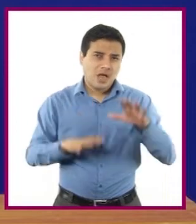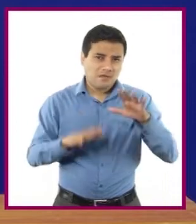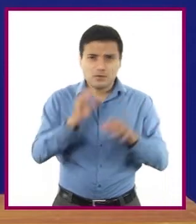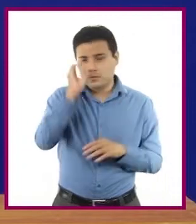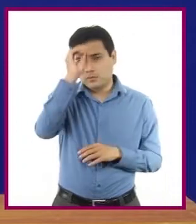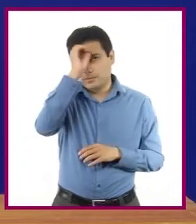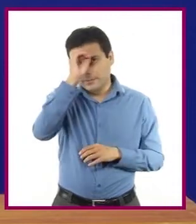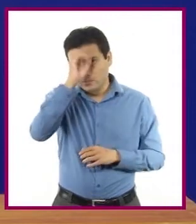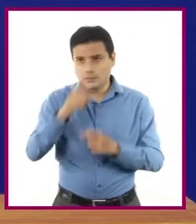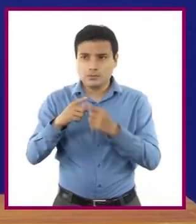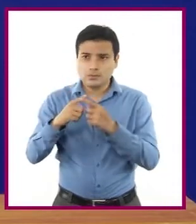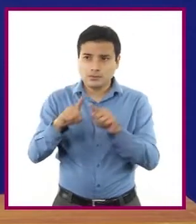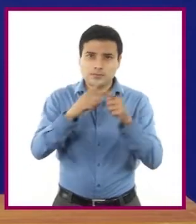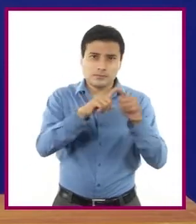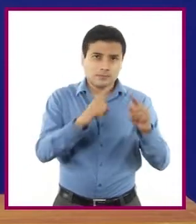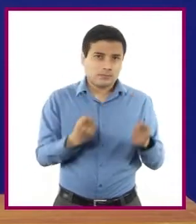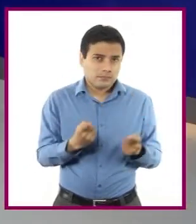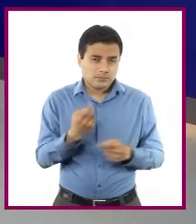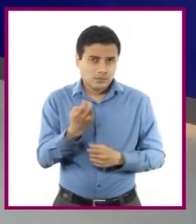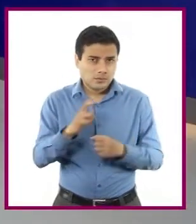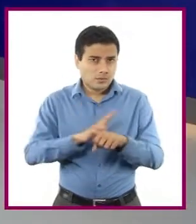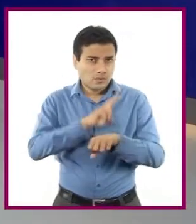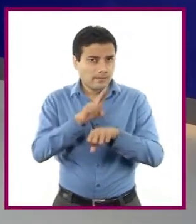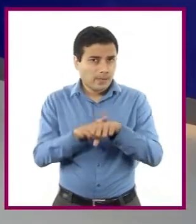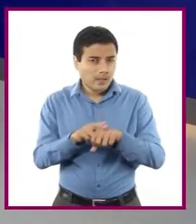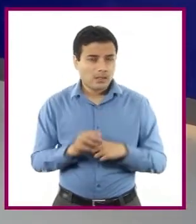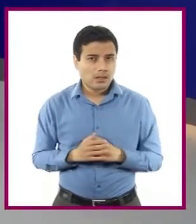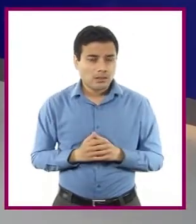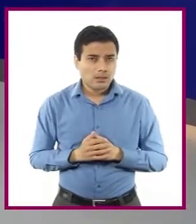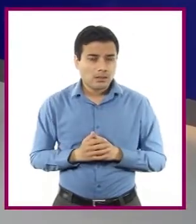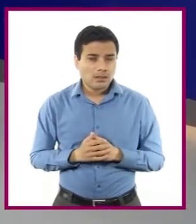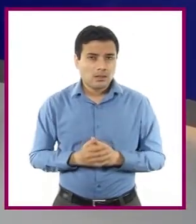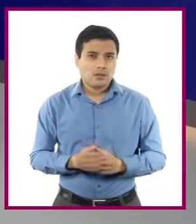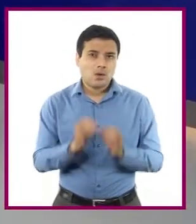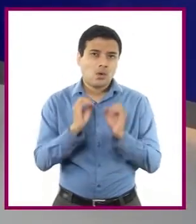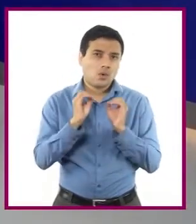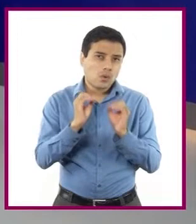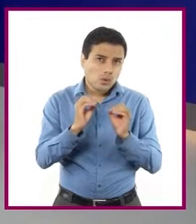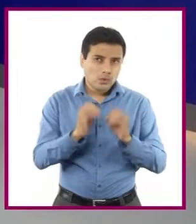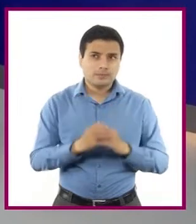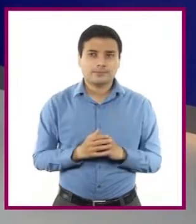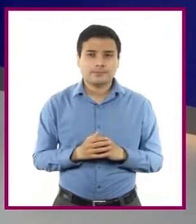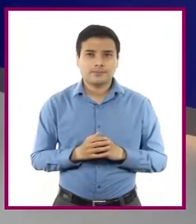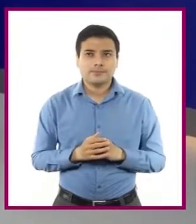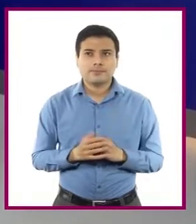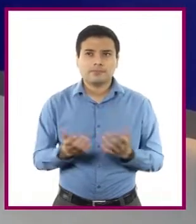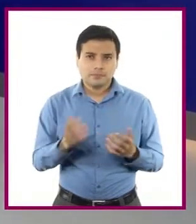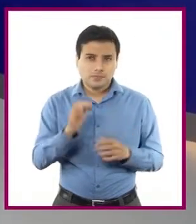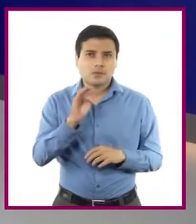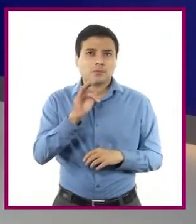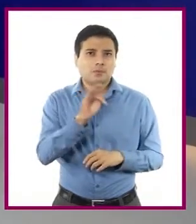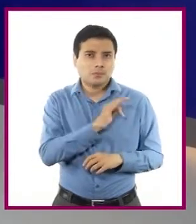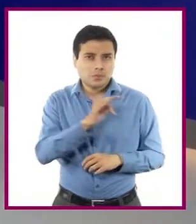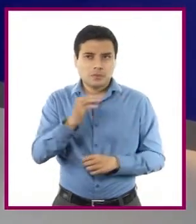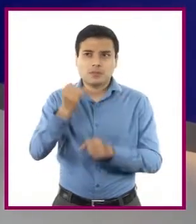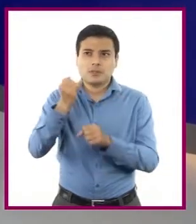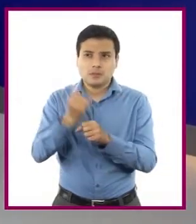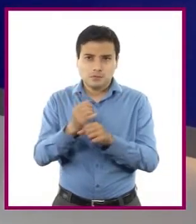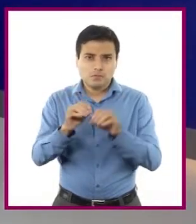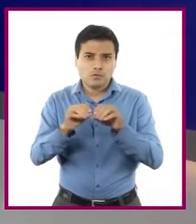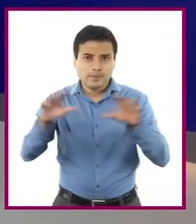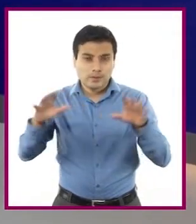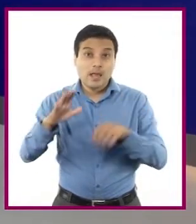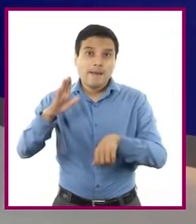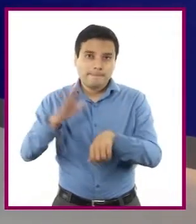opiniones distintas de los investigadores. O unos datos pueden tener mayor veracidad